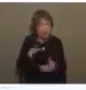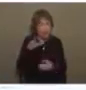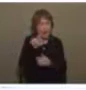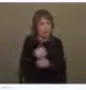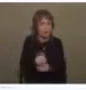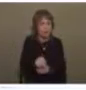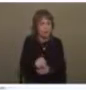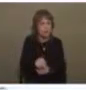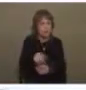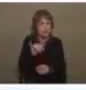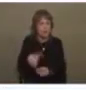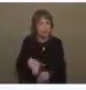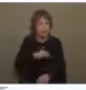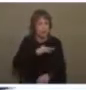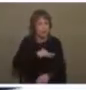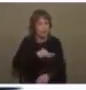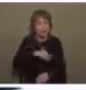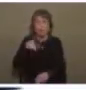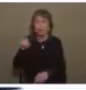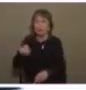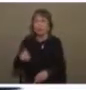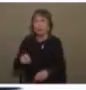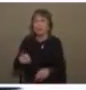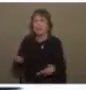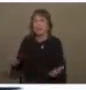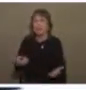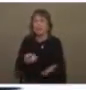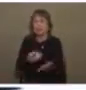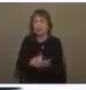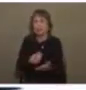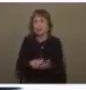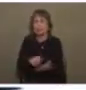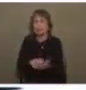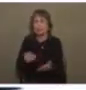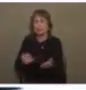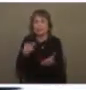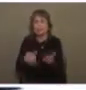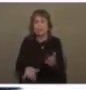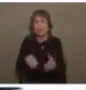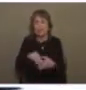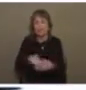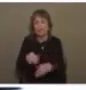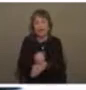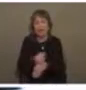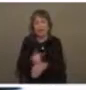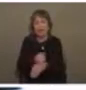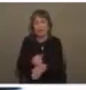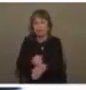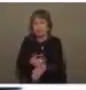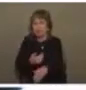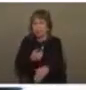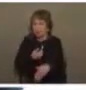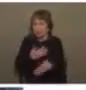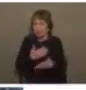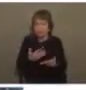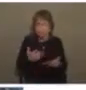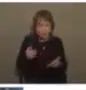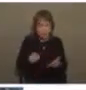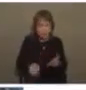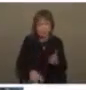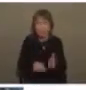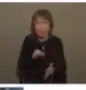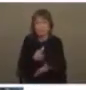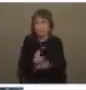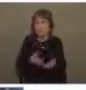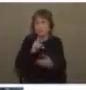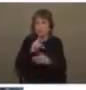isla. Y yo sé que eso es un reto del cual no hay soluciones inmediatas y fáciles, pero hay que empezar resolviendo el problema de más dinero en la economía y que la gente pobre